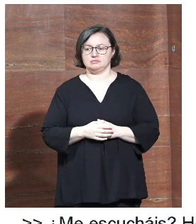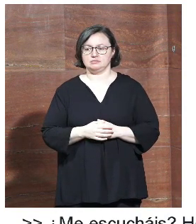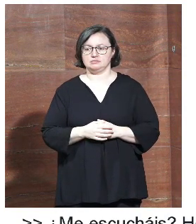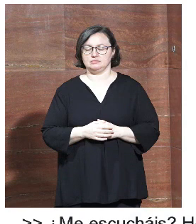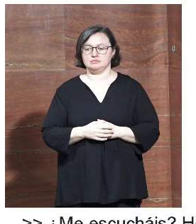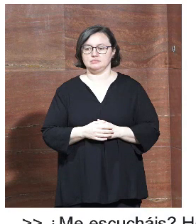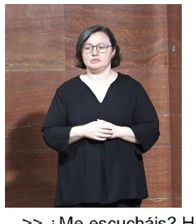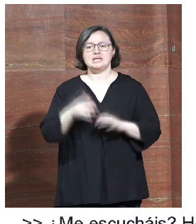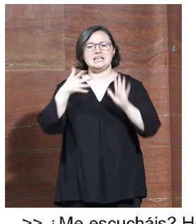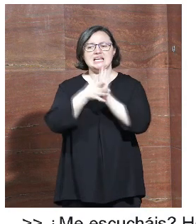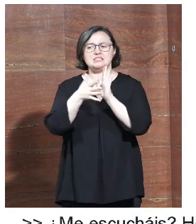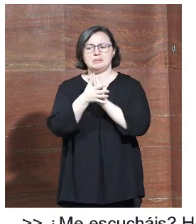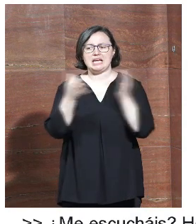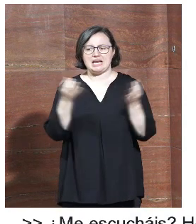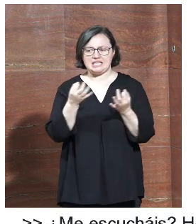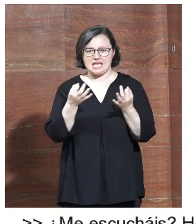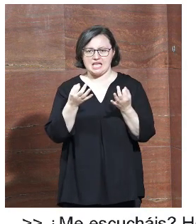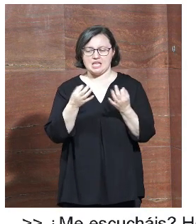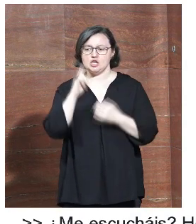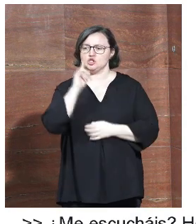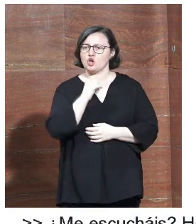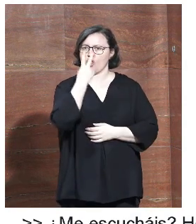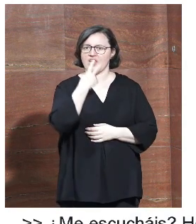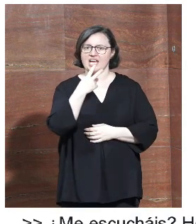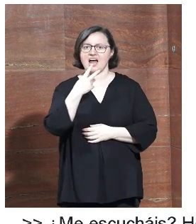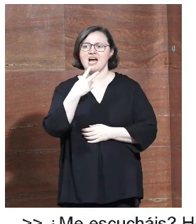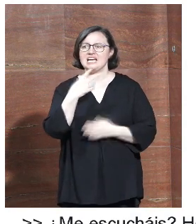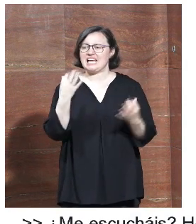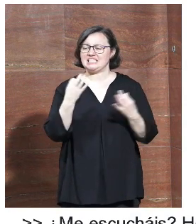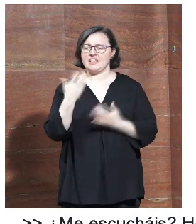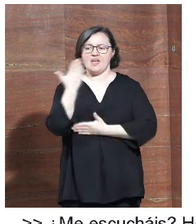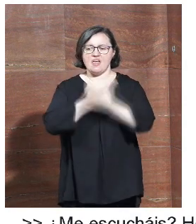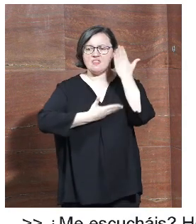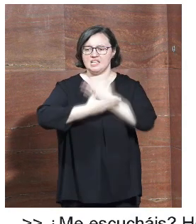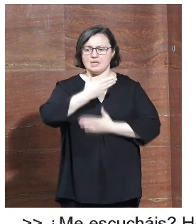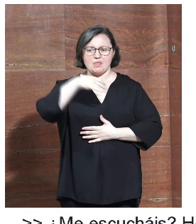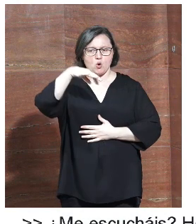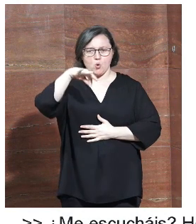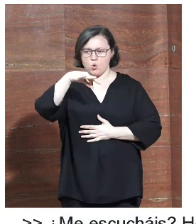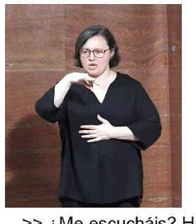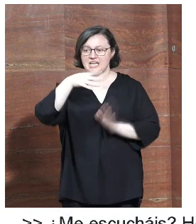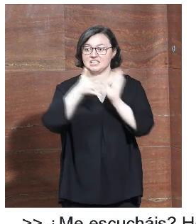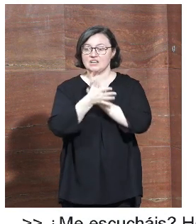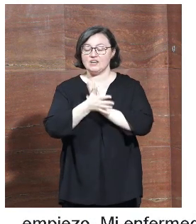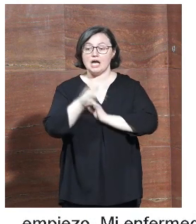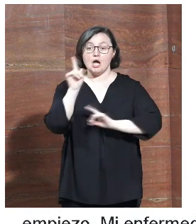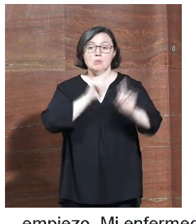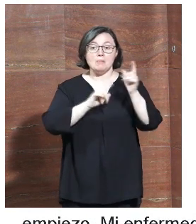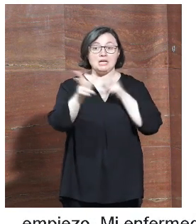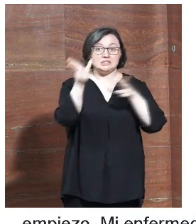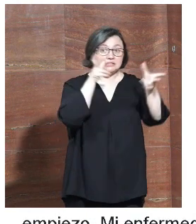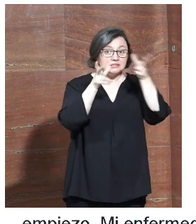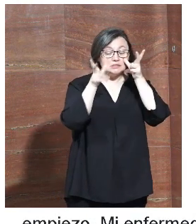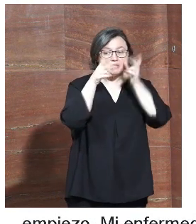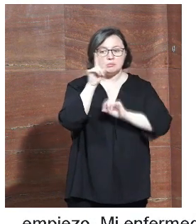Y os voy a explicar un poquito que la sordoceguera es una discapacidad única que combina problemas visuales y